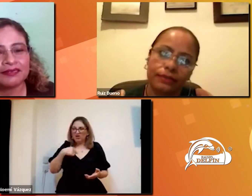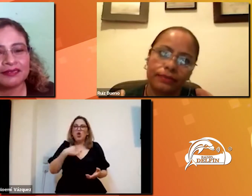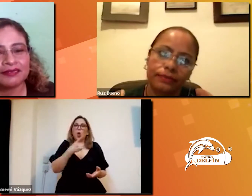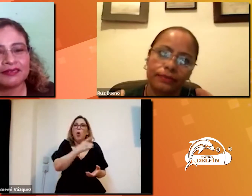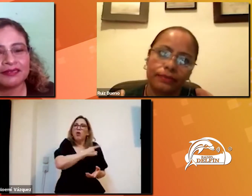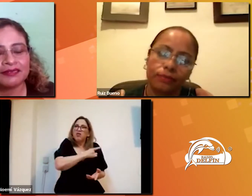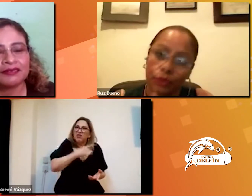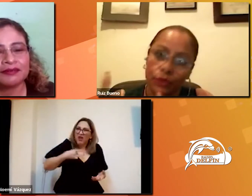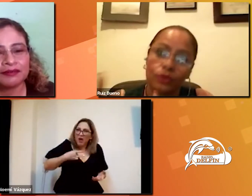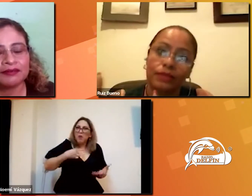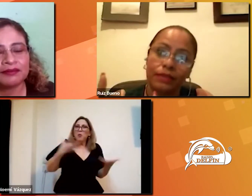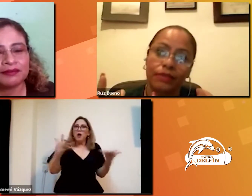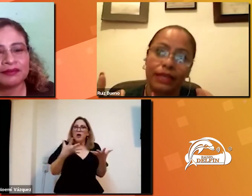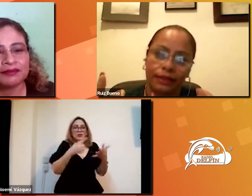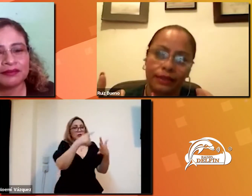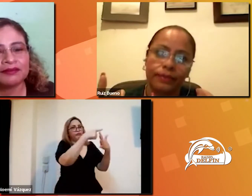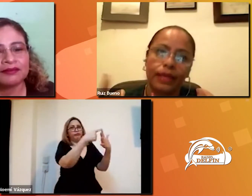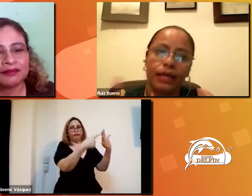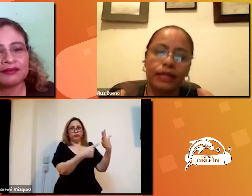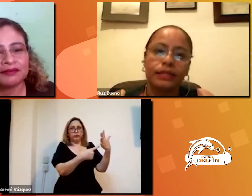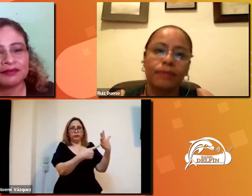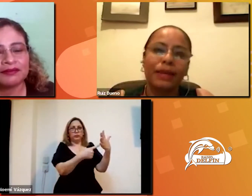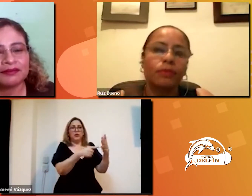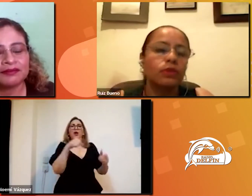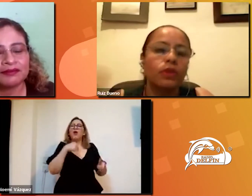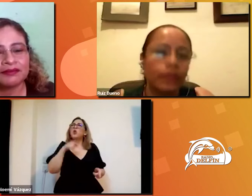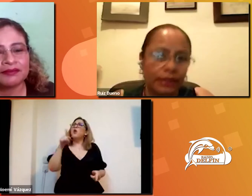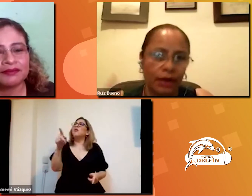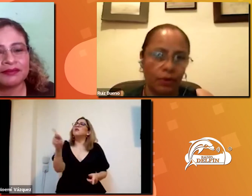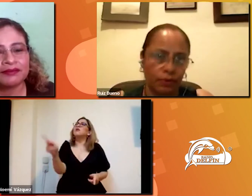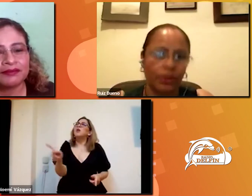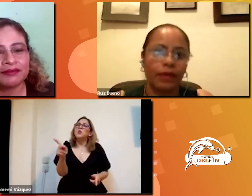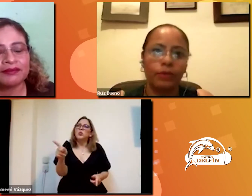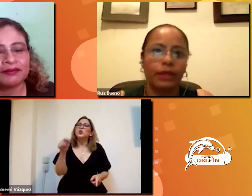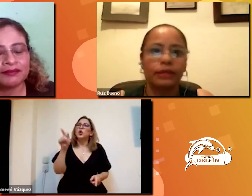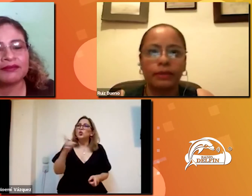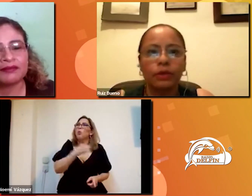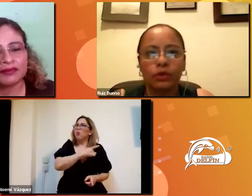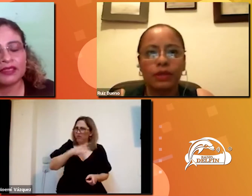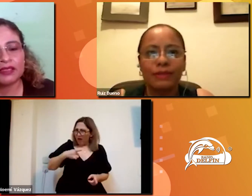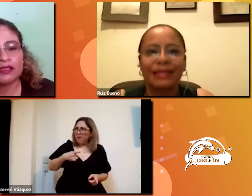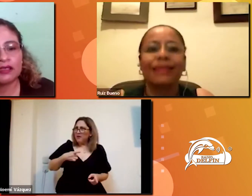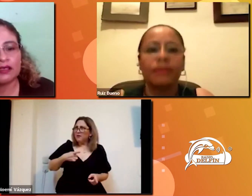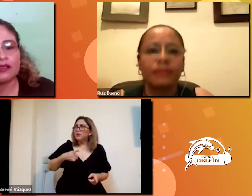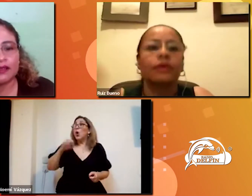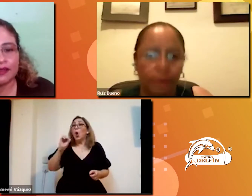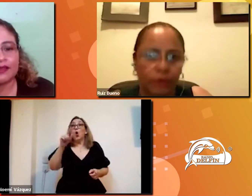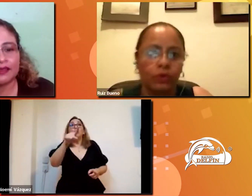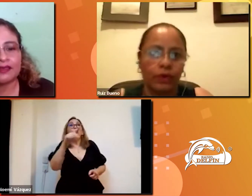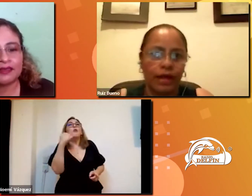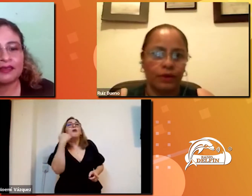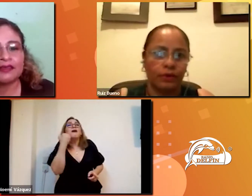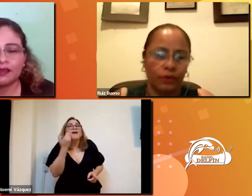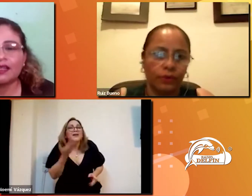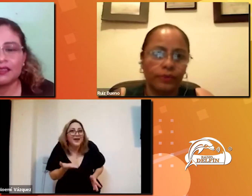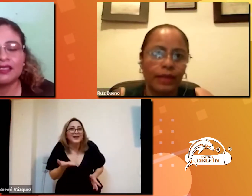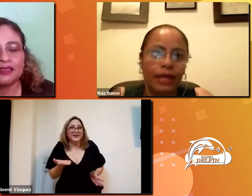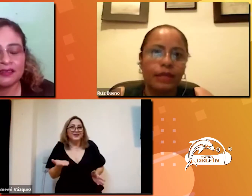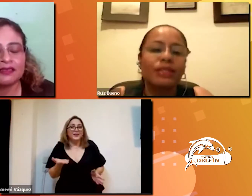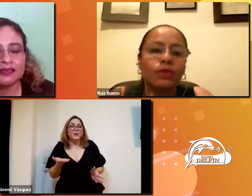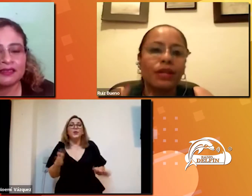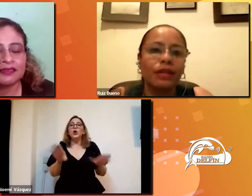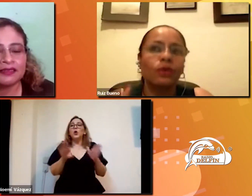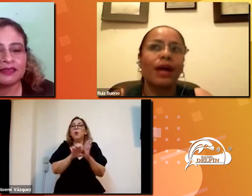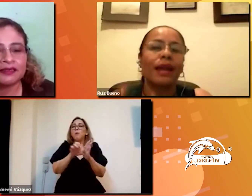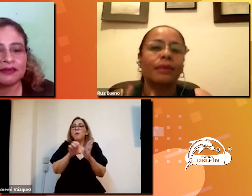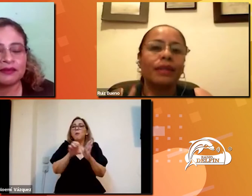quieres, porque eso es bien diferente. Y separemos lo del trabajo. Por ejemplo, en el trabajo tú sabes que debes de cumplir un horario, ¿no?